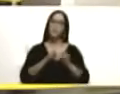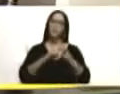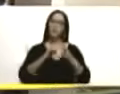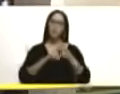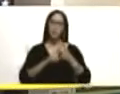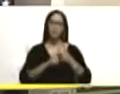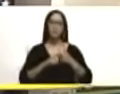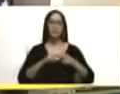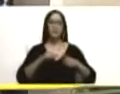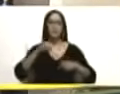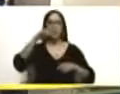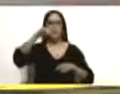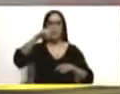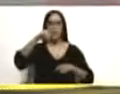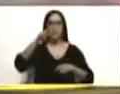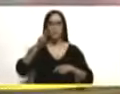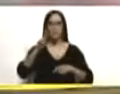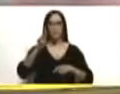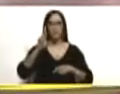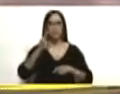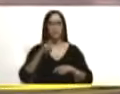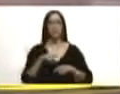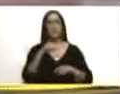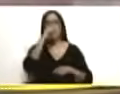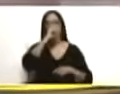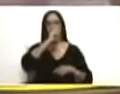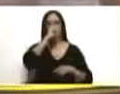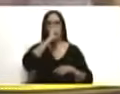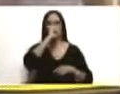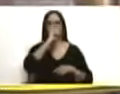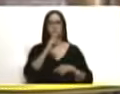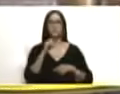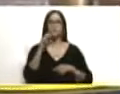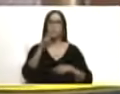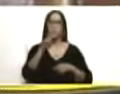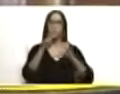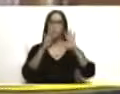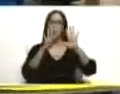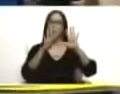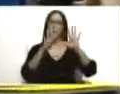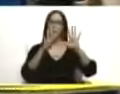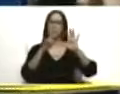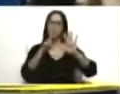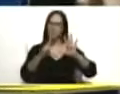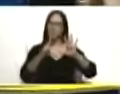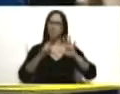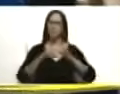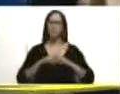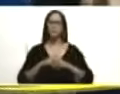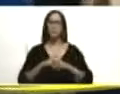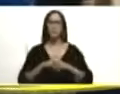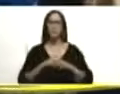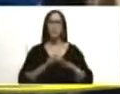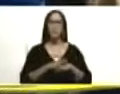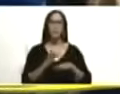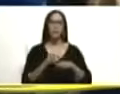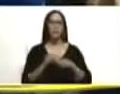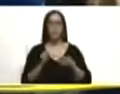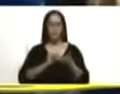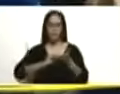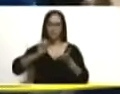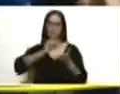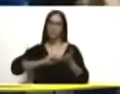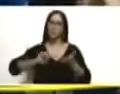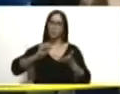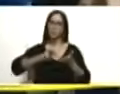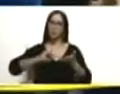movimiento Quinta República en el año 97, porque el Ovejo se la da de dibujante. Ah,